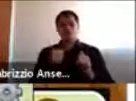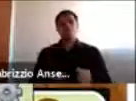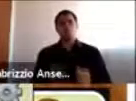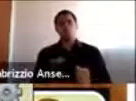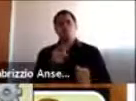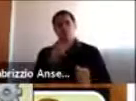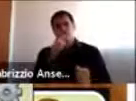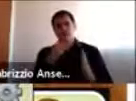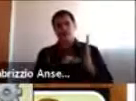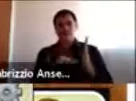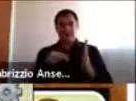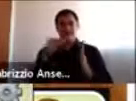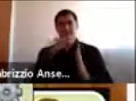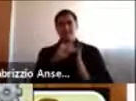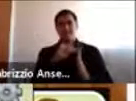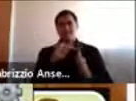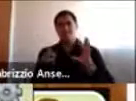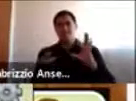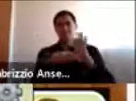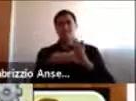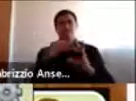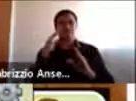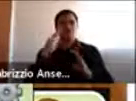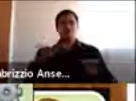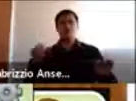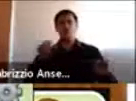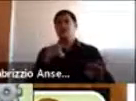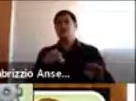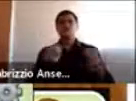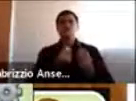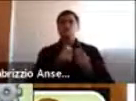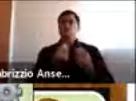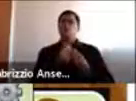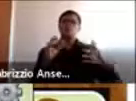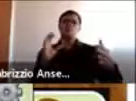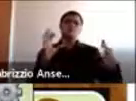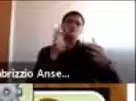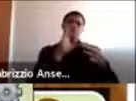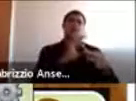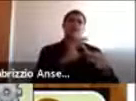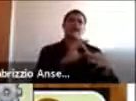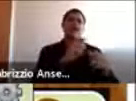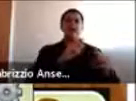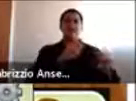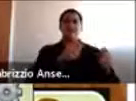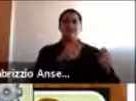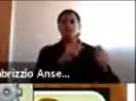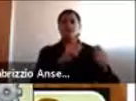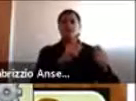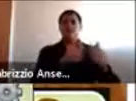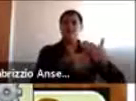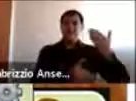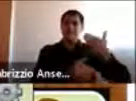esto está por supuesto sincronizado con la configuración de la página inicial de forma de que es siempre en la misma